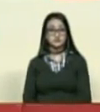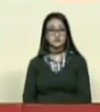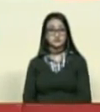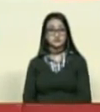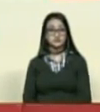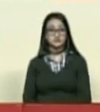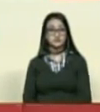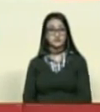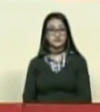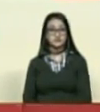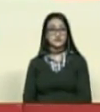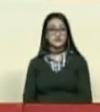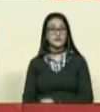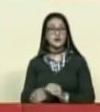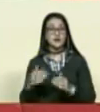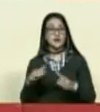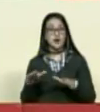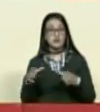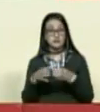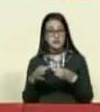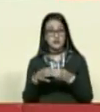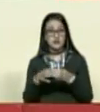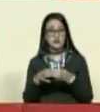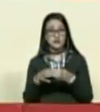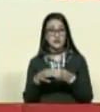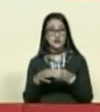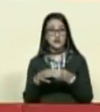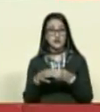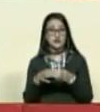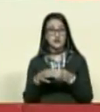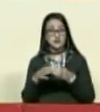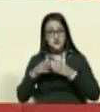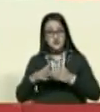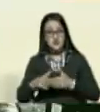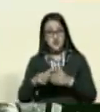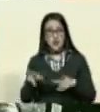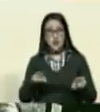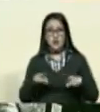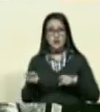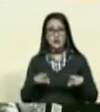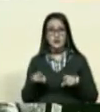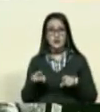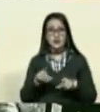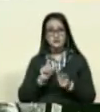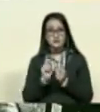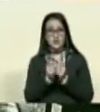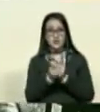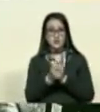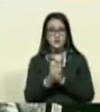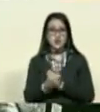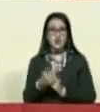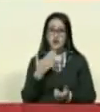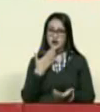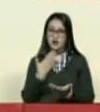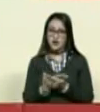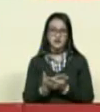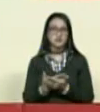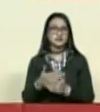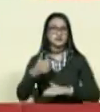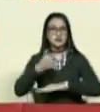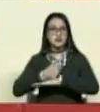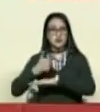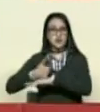Hay que meterse allí, mira, aquí están los comandantes de la región insular y marítima, coordinar, reformatear. Agradezco al almirante